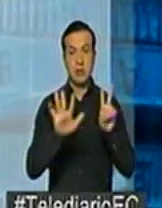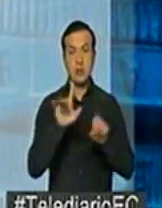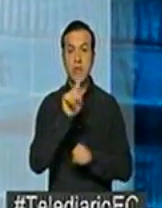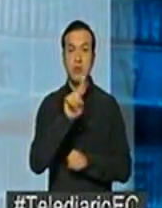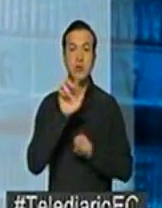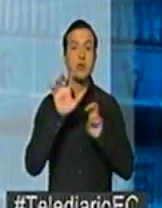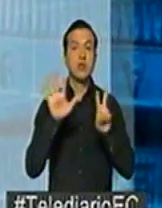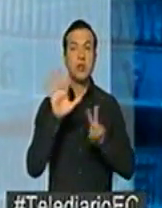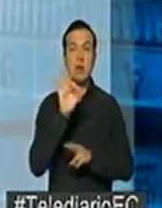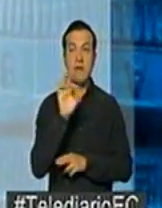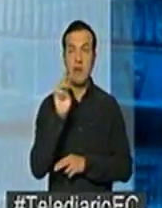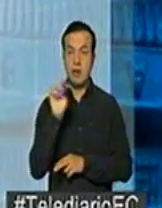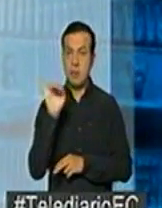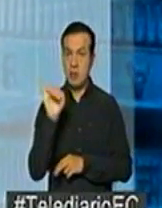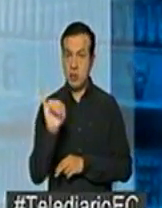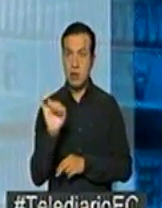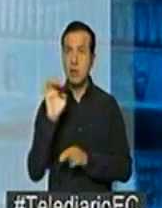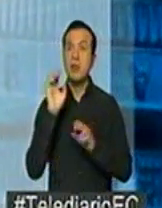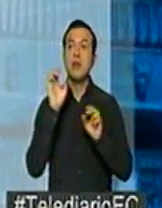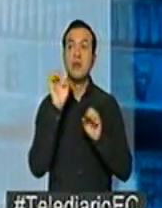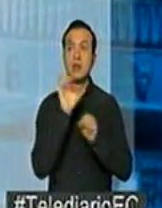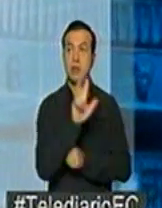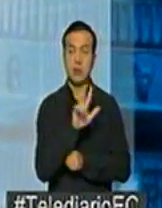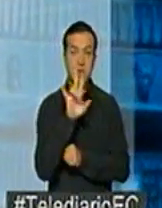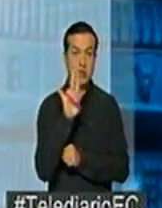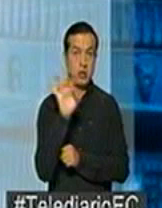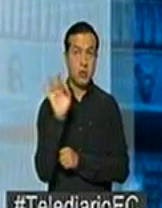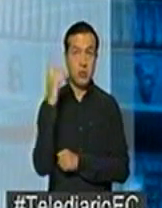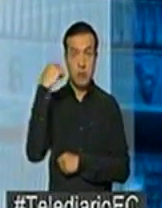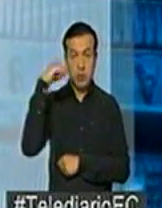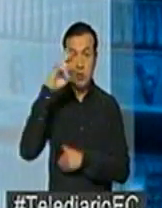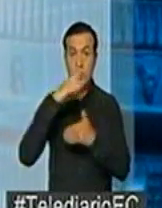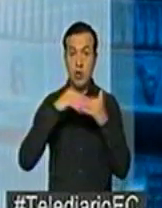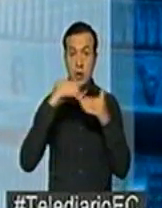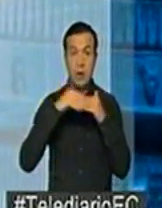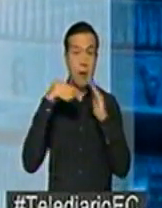del Banco Interamericano de Desarrollo y 379 millones de